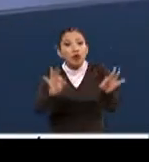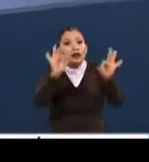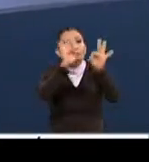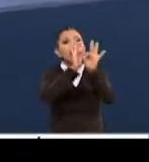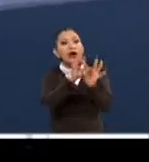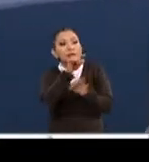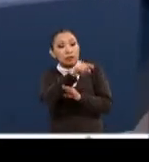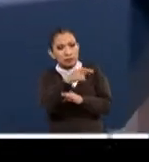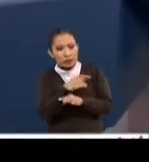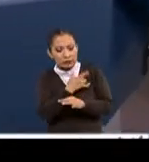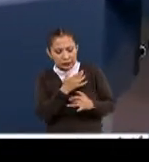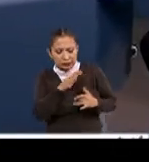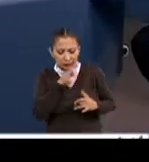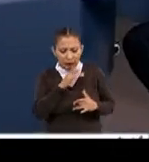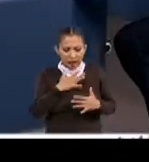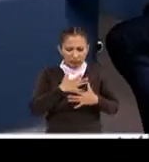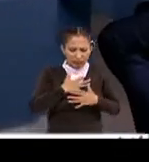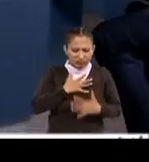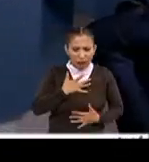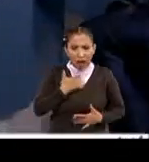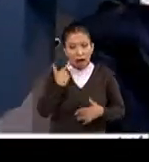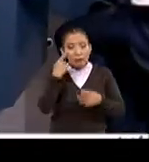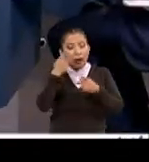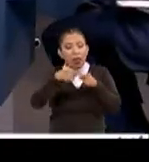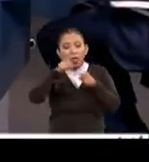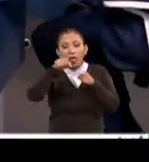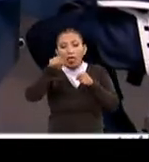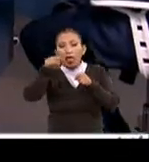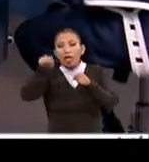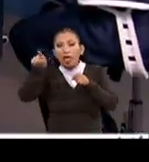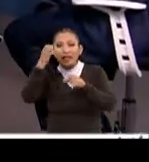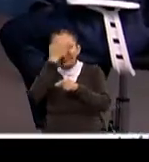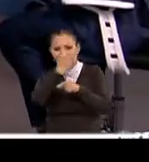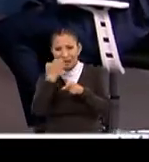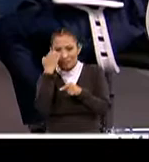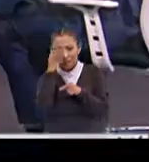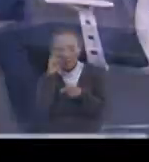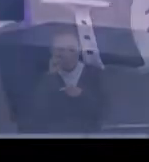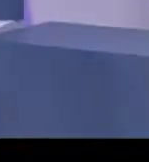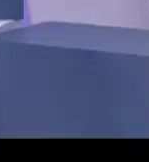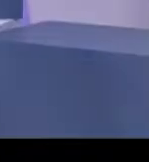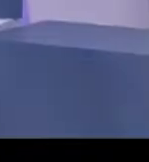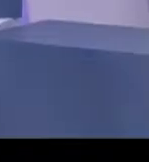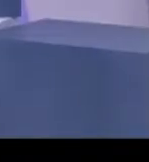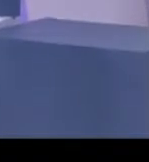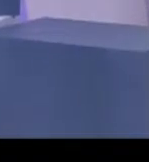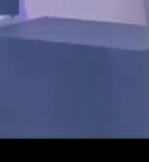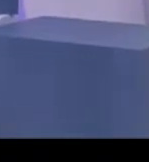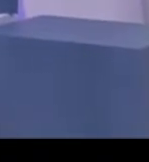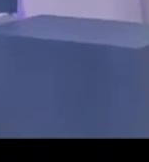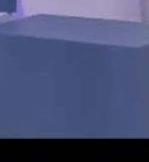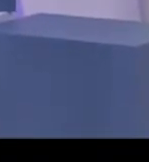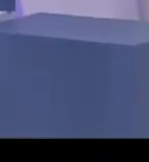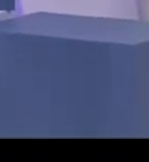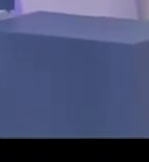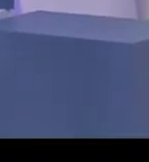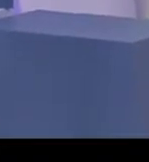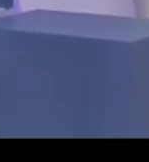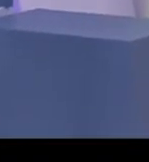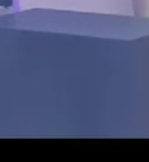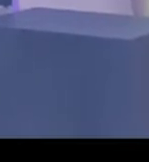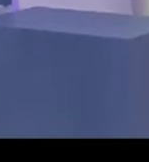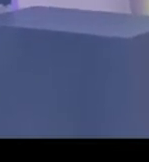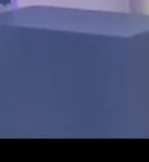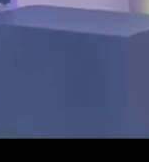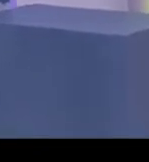importante, si tenemos estos síntomas, que nos realice un electrocardiograma, que es la manera de llegar al diagnóstico. Y dando un giro a los temas